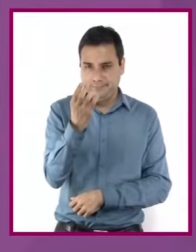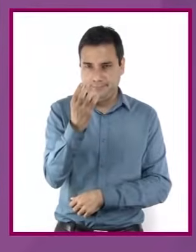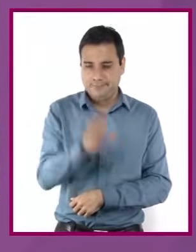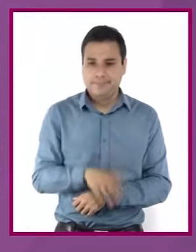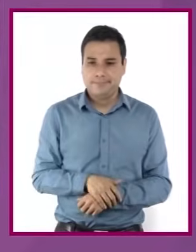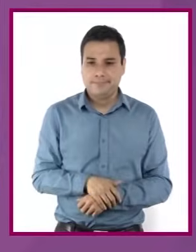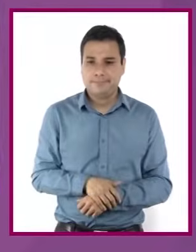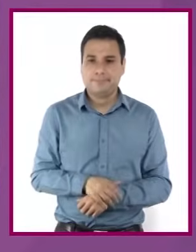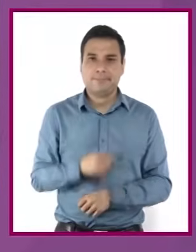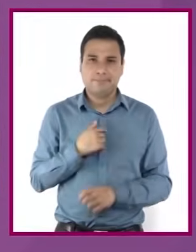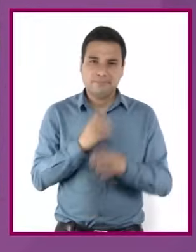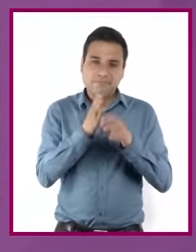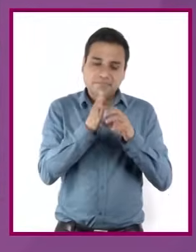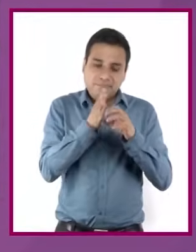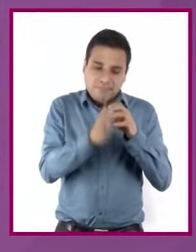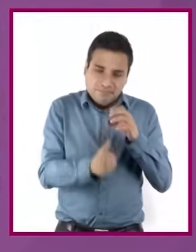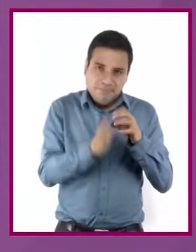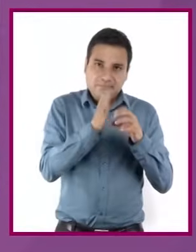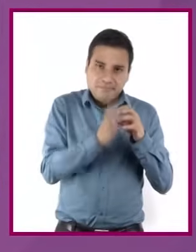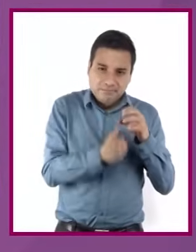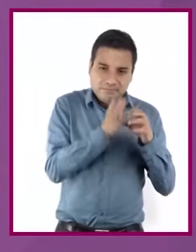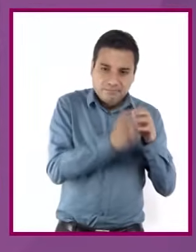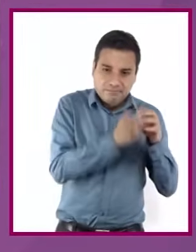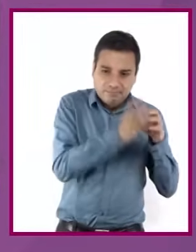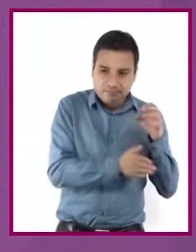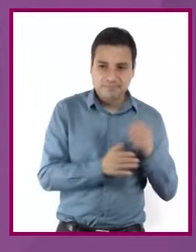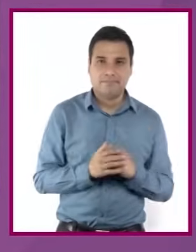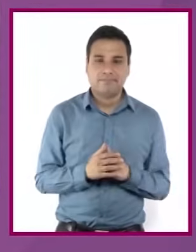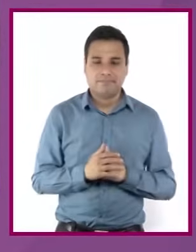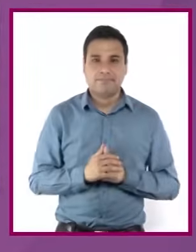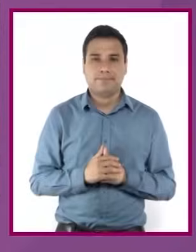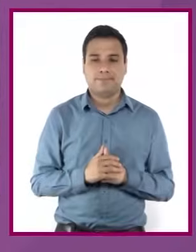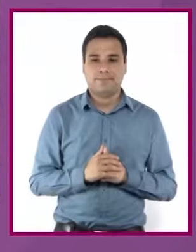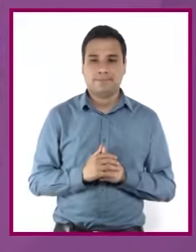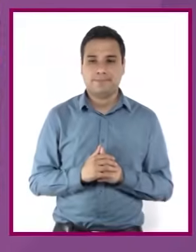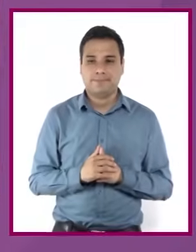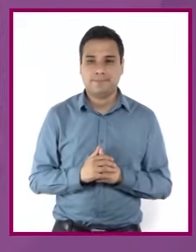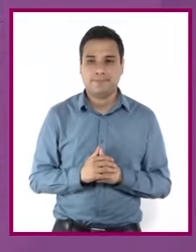La cortamos en varias partes y así sucesivamente.